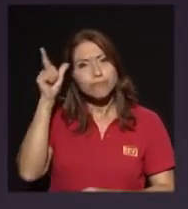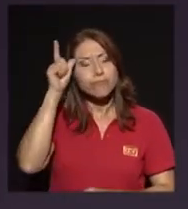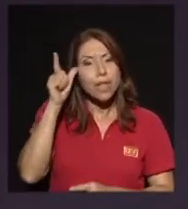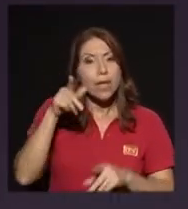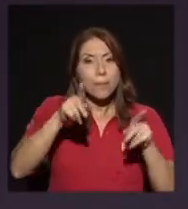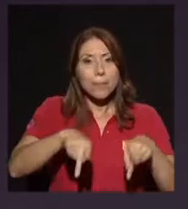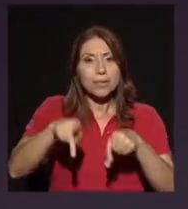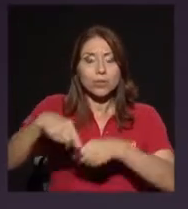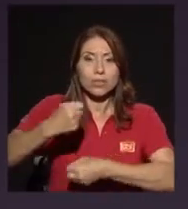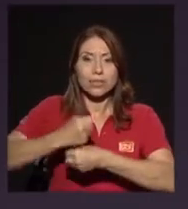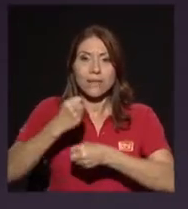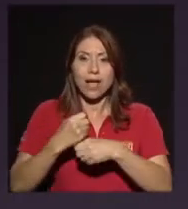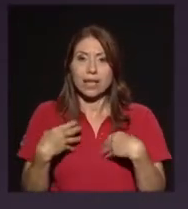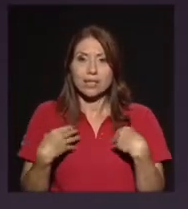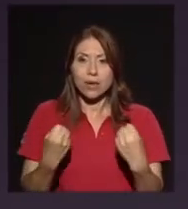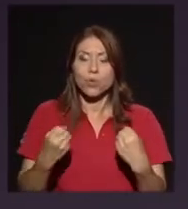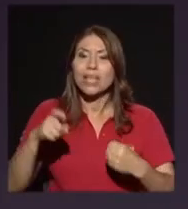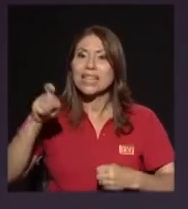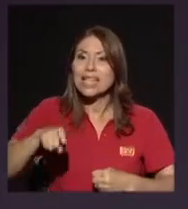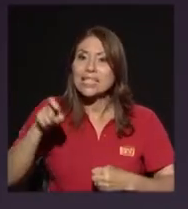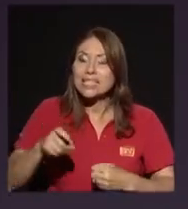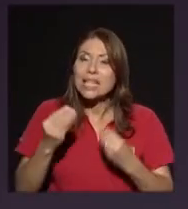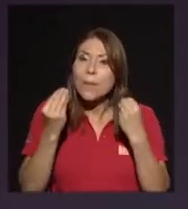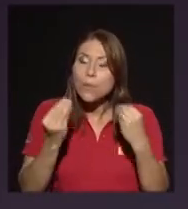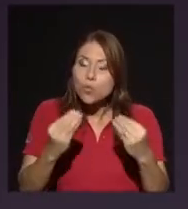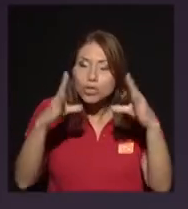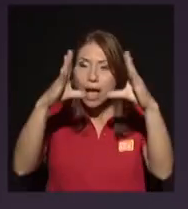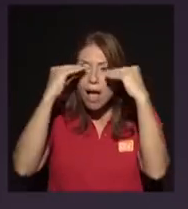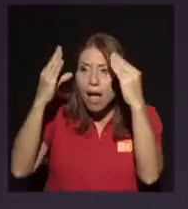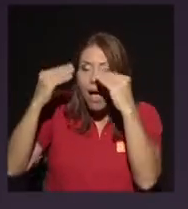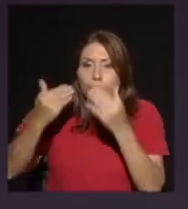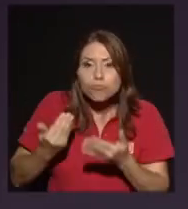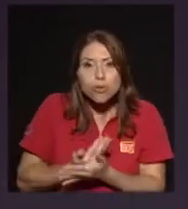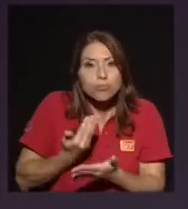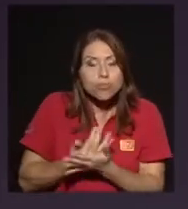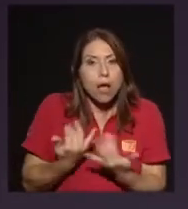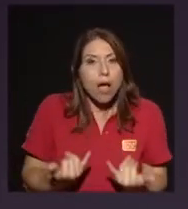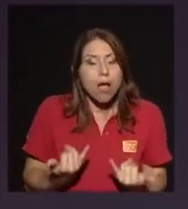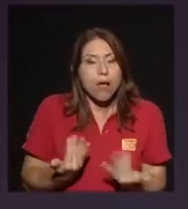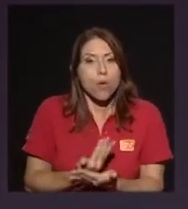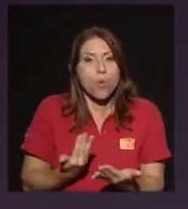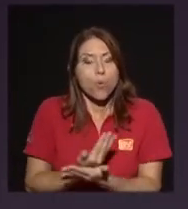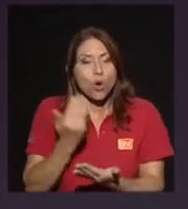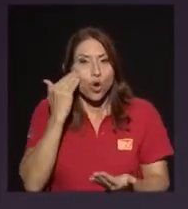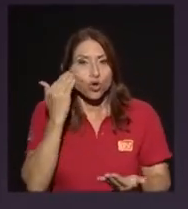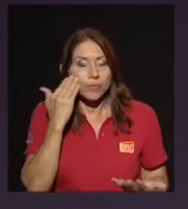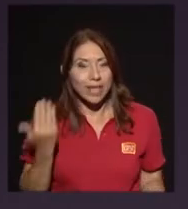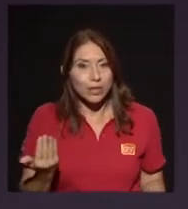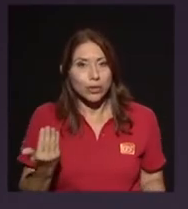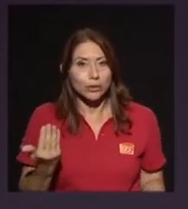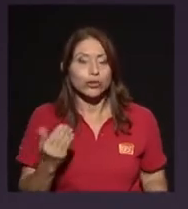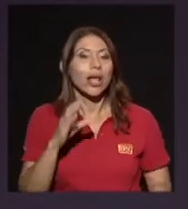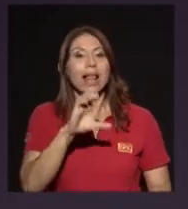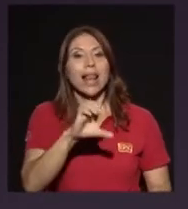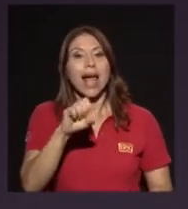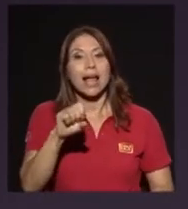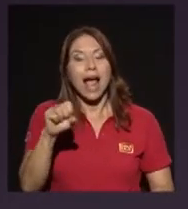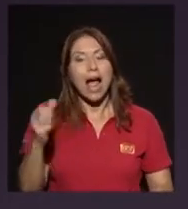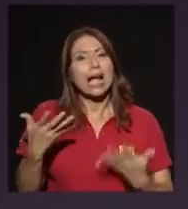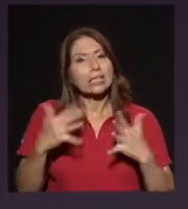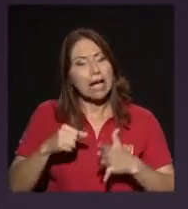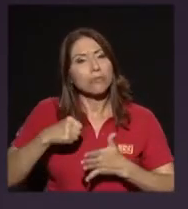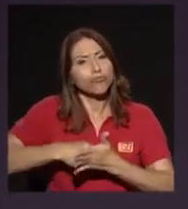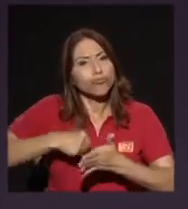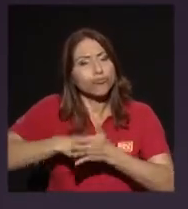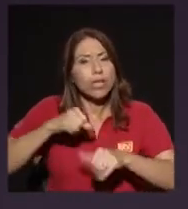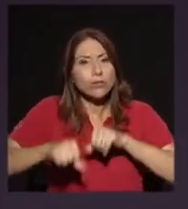¿verdad?, necesita mucha actualización de información, de conocimientos. La Caja está haciendo grandes esfuerzos, que